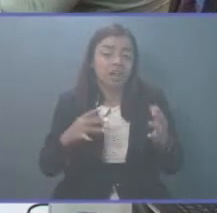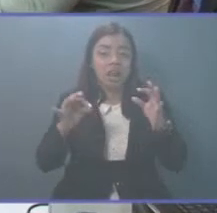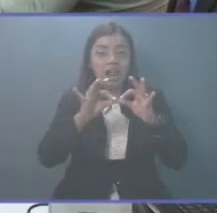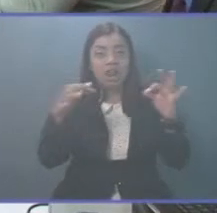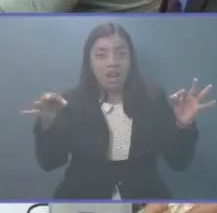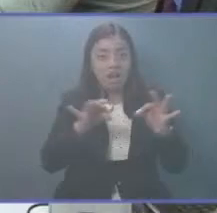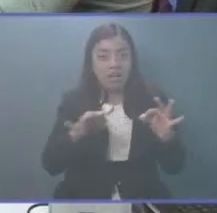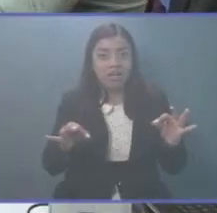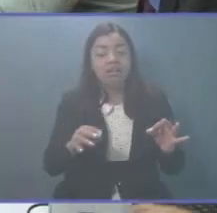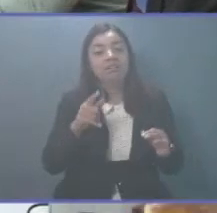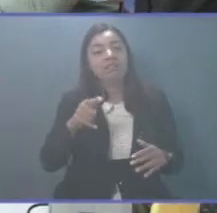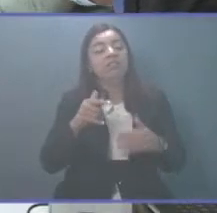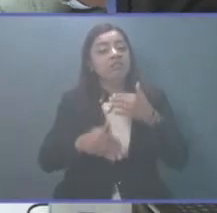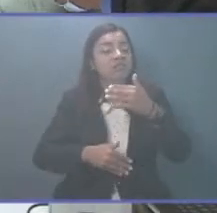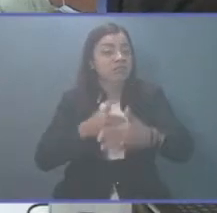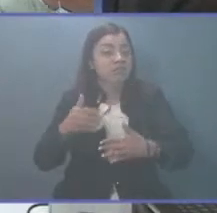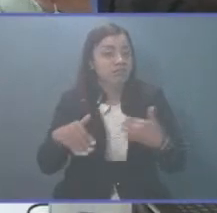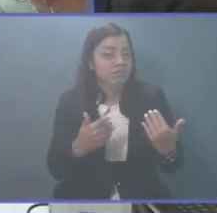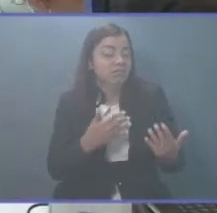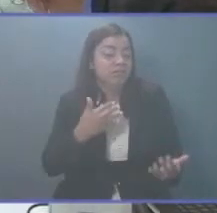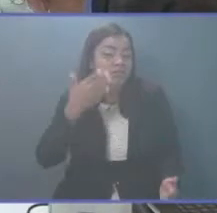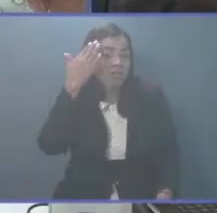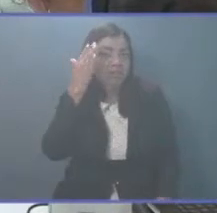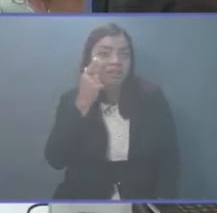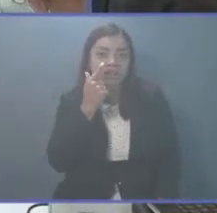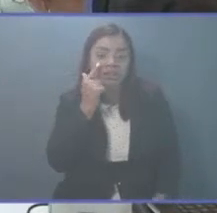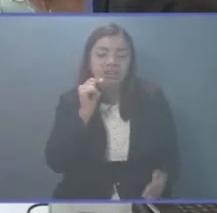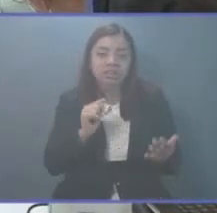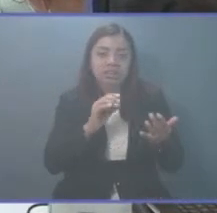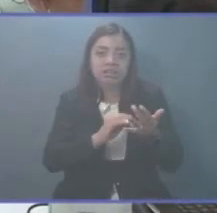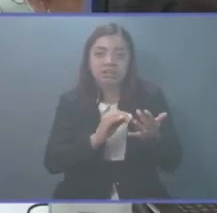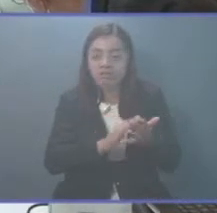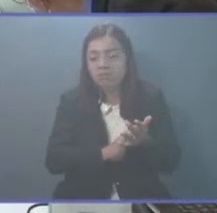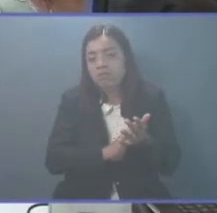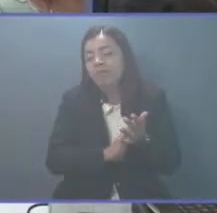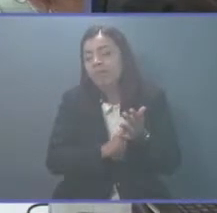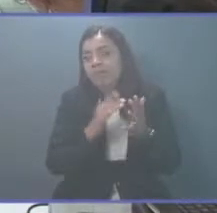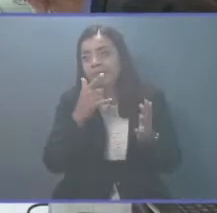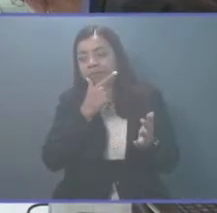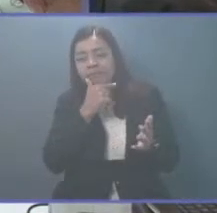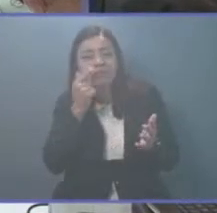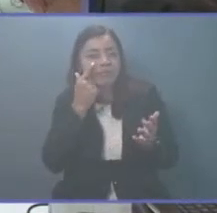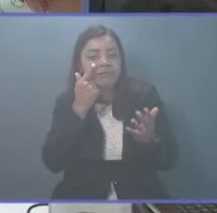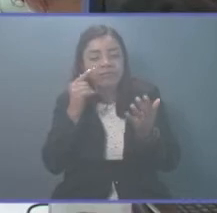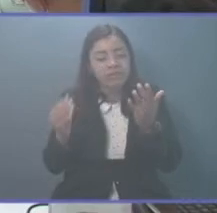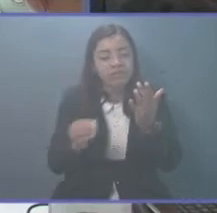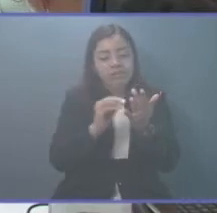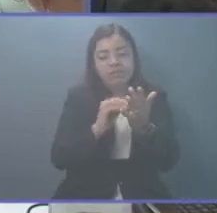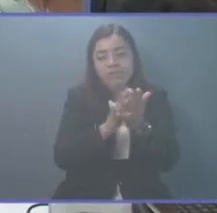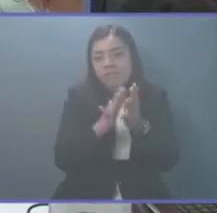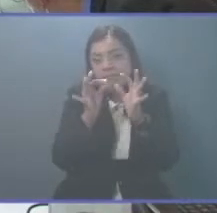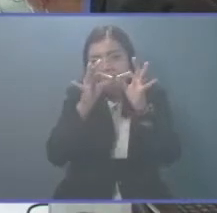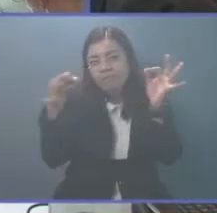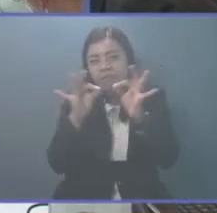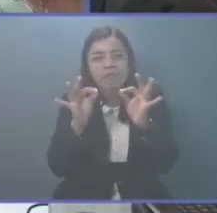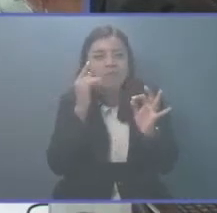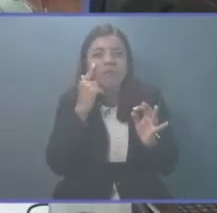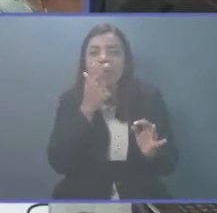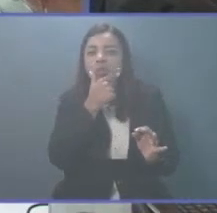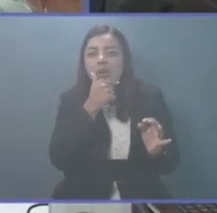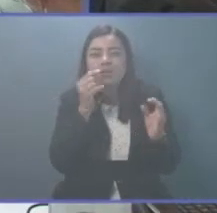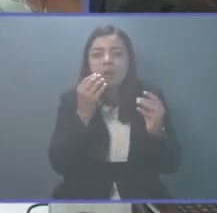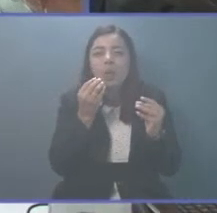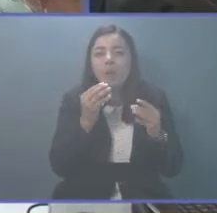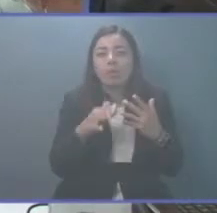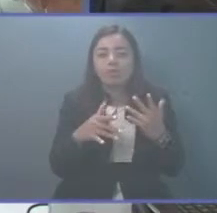redactar una parte, no sé de dónde la podemos meter técnicamente, Violeta, usted la tiene, para ver si nos lee